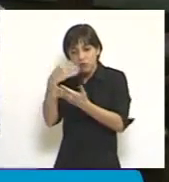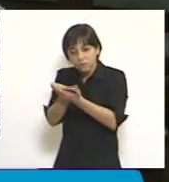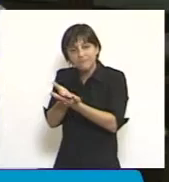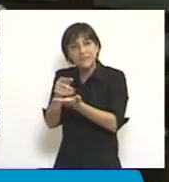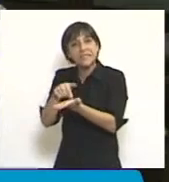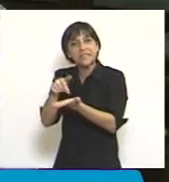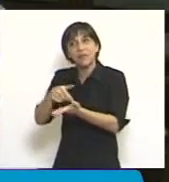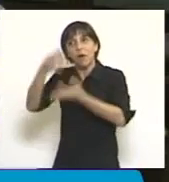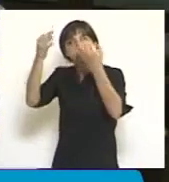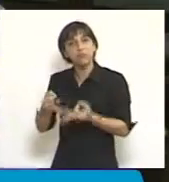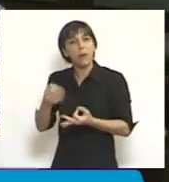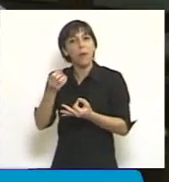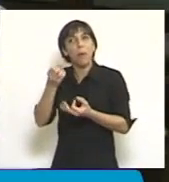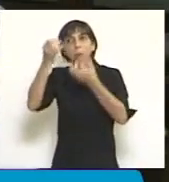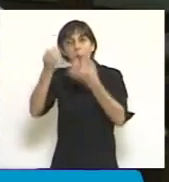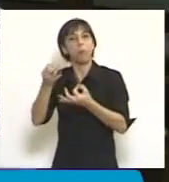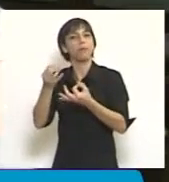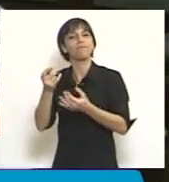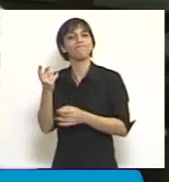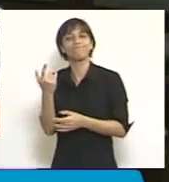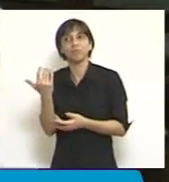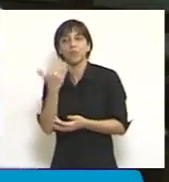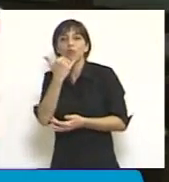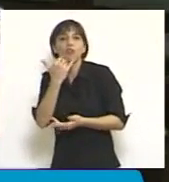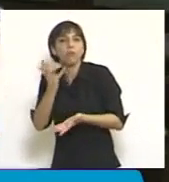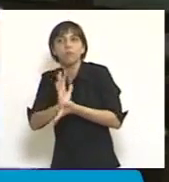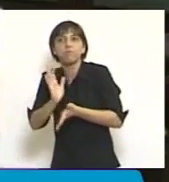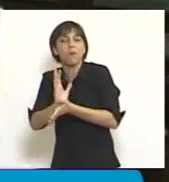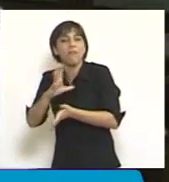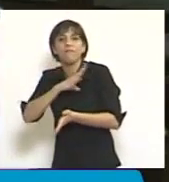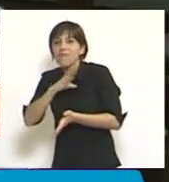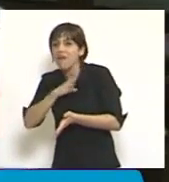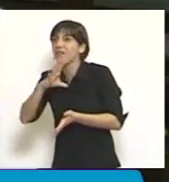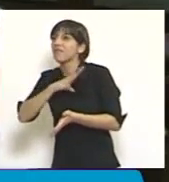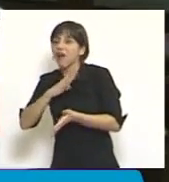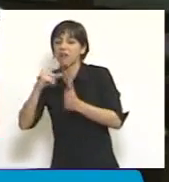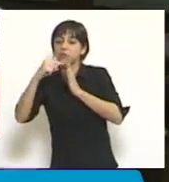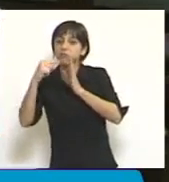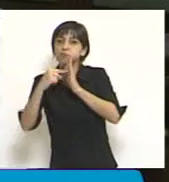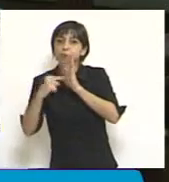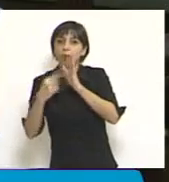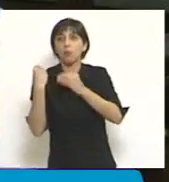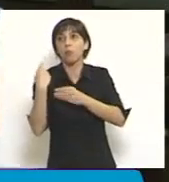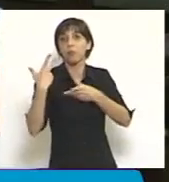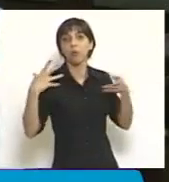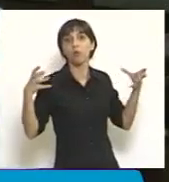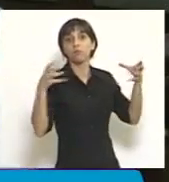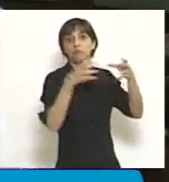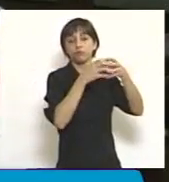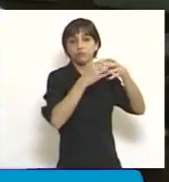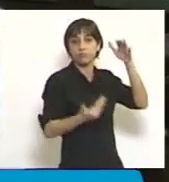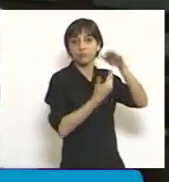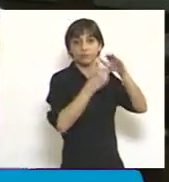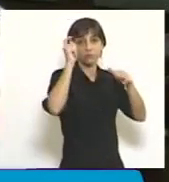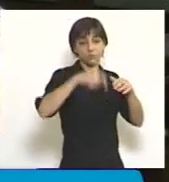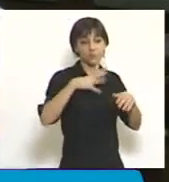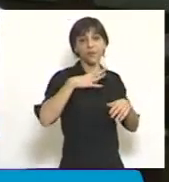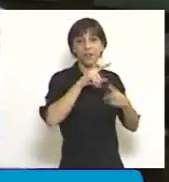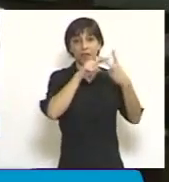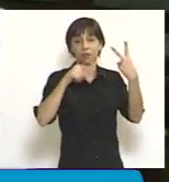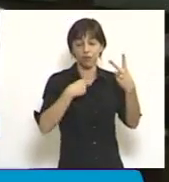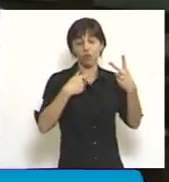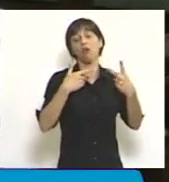Sin embargo, este proyecto de ley, más allá del propósito que el mismo proyecto enuncia, no lo